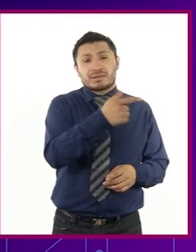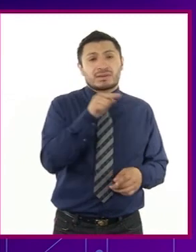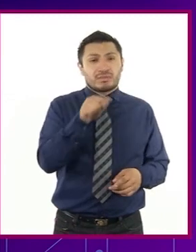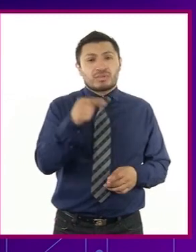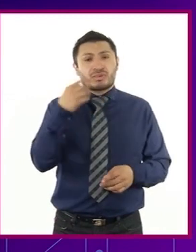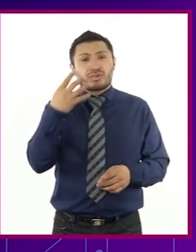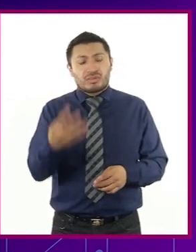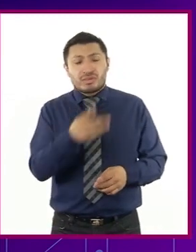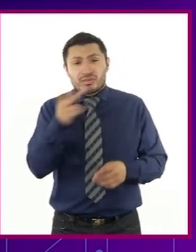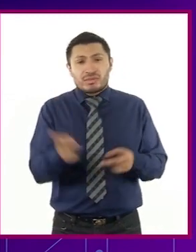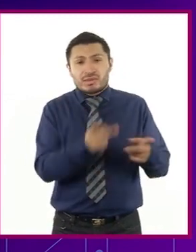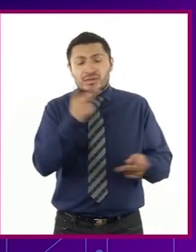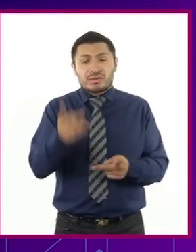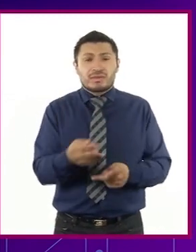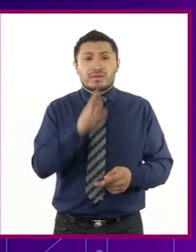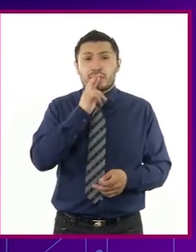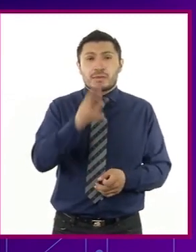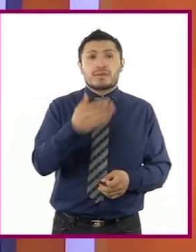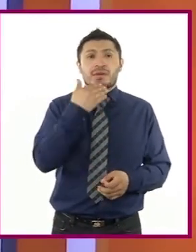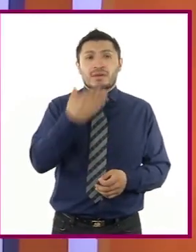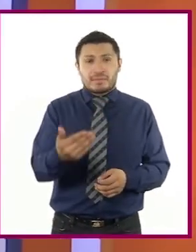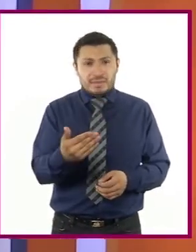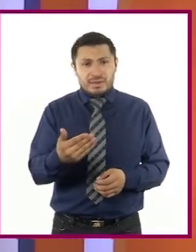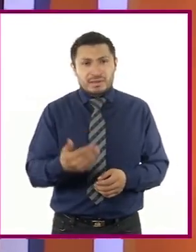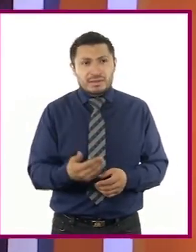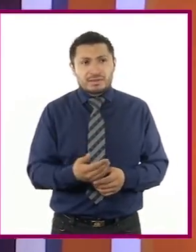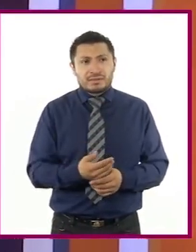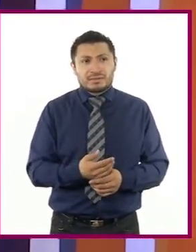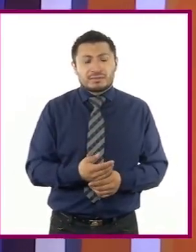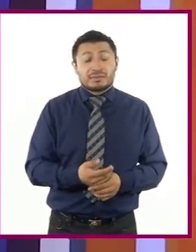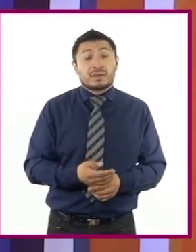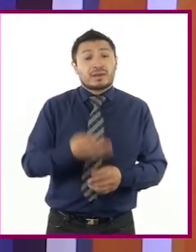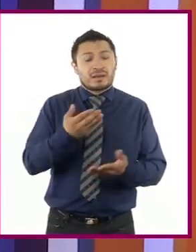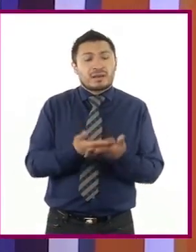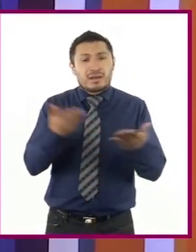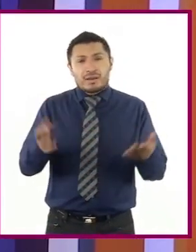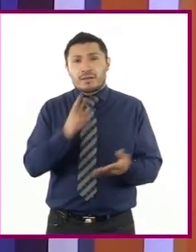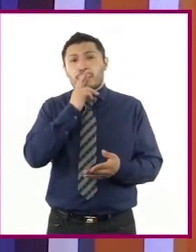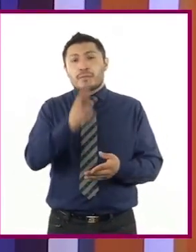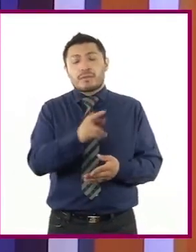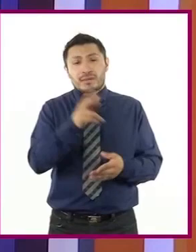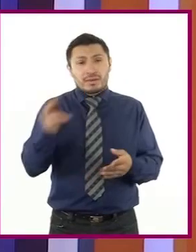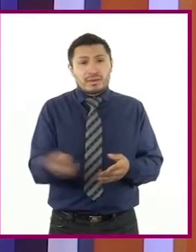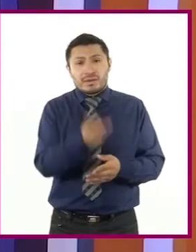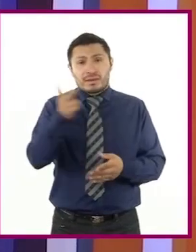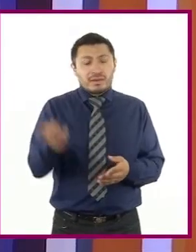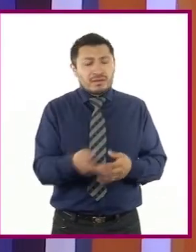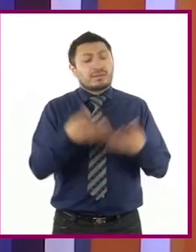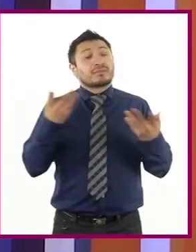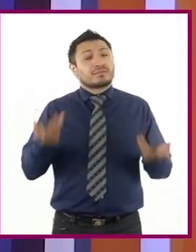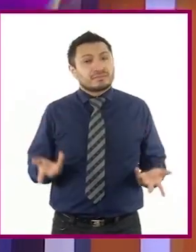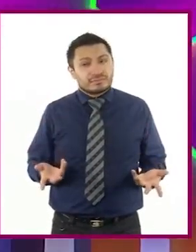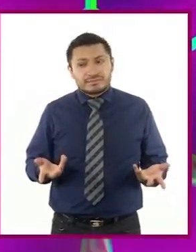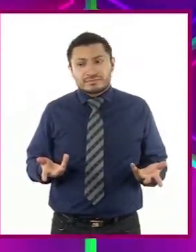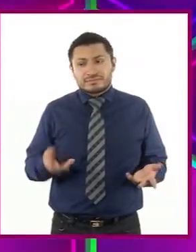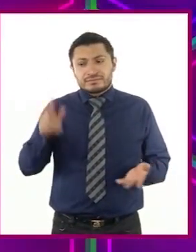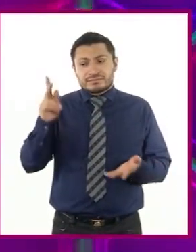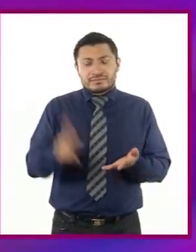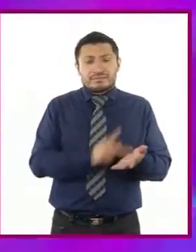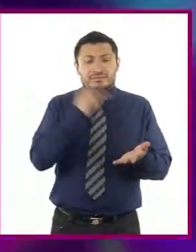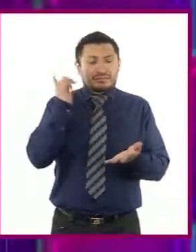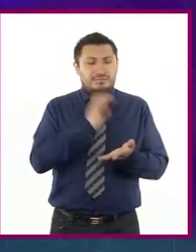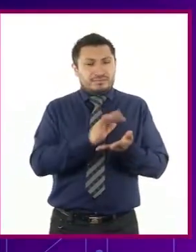7.4 preguntas respondidas correctamente. Es momento de responder la pregunta que plantea la situación. Volvamos a